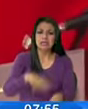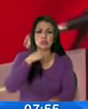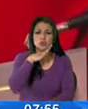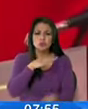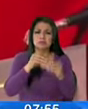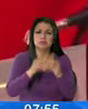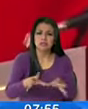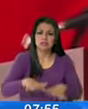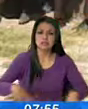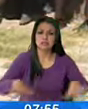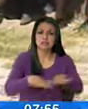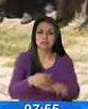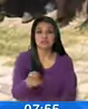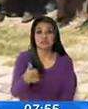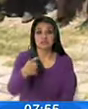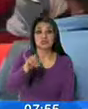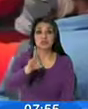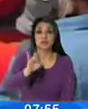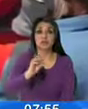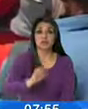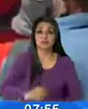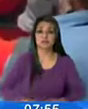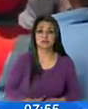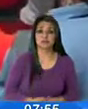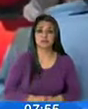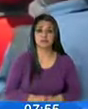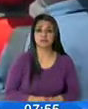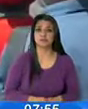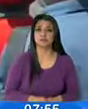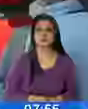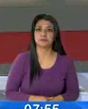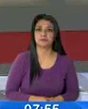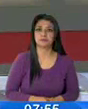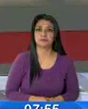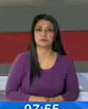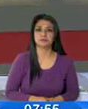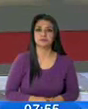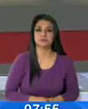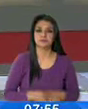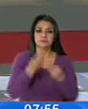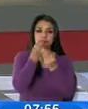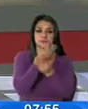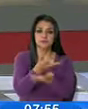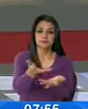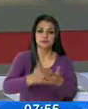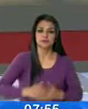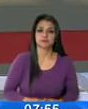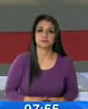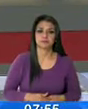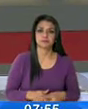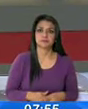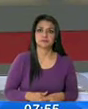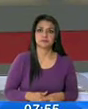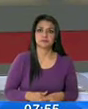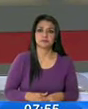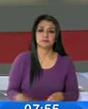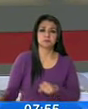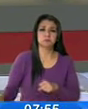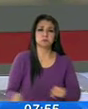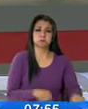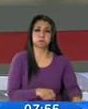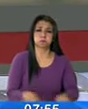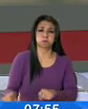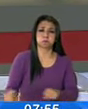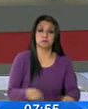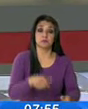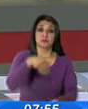con ese suero de leche. Informó Natalí Guerrero. Queremos contarle ahora que como resultado del fuerte temblor que sacudió el centro